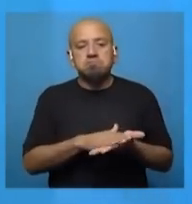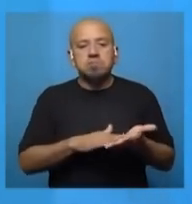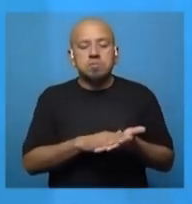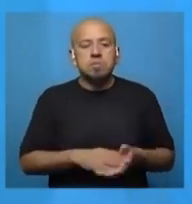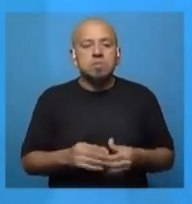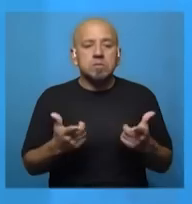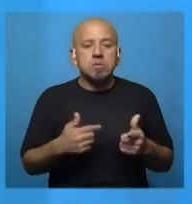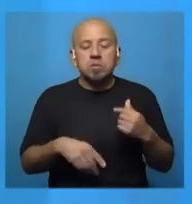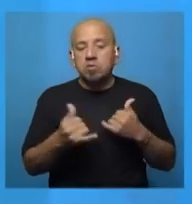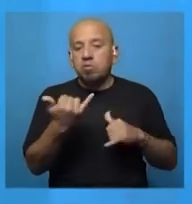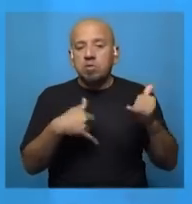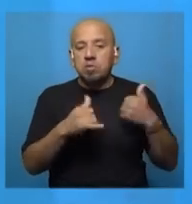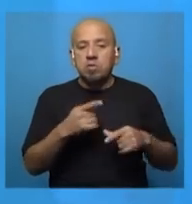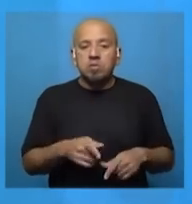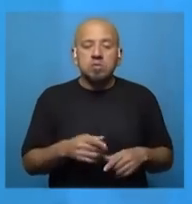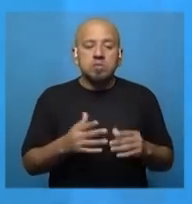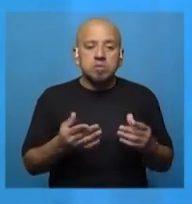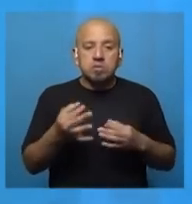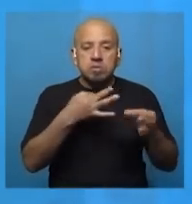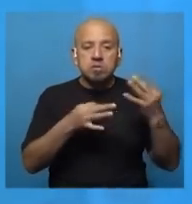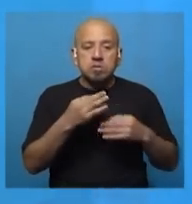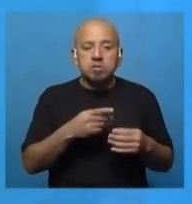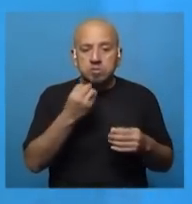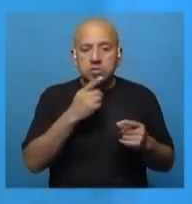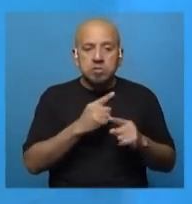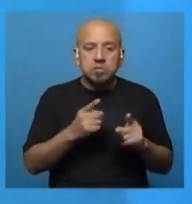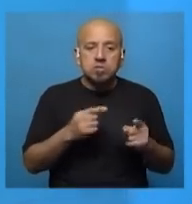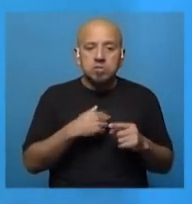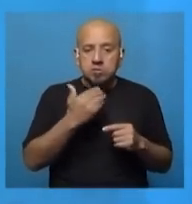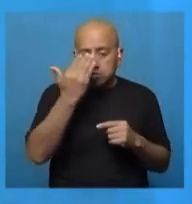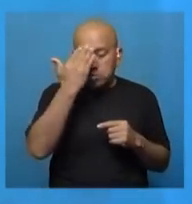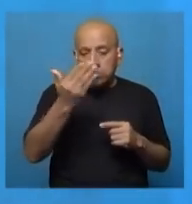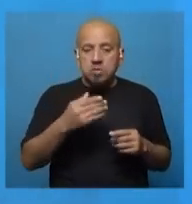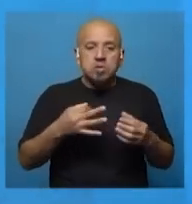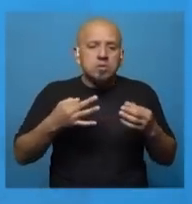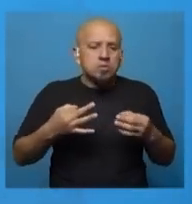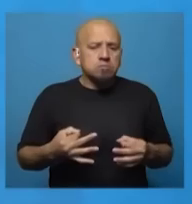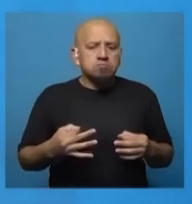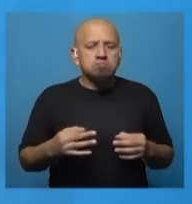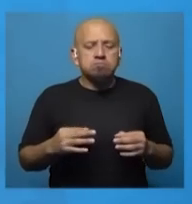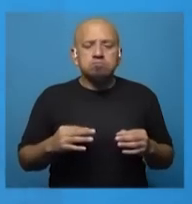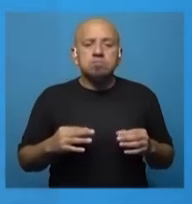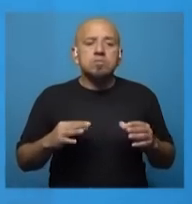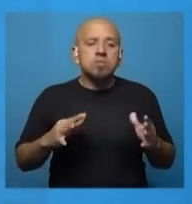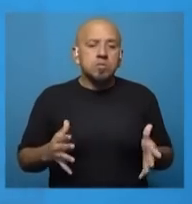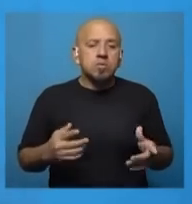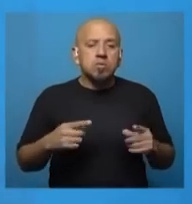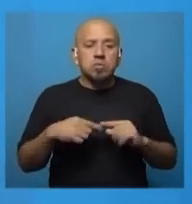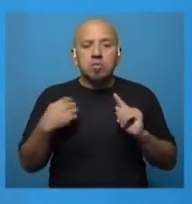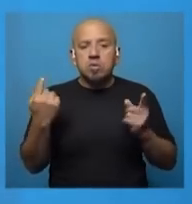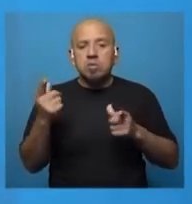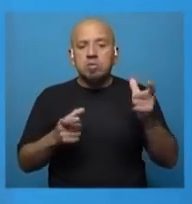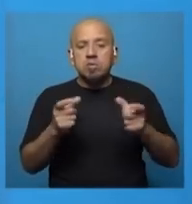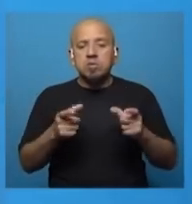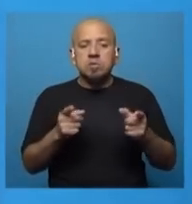ha habido ni buena información ni buenas explicaciones el frente amplio se está comportando de manera correcta como la ciudadanía